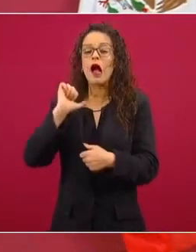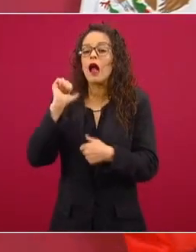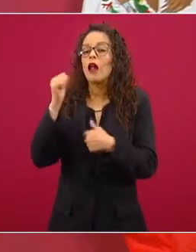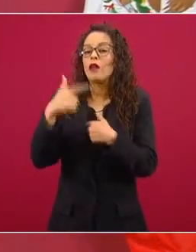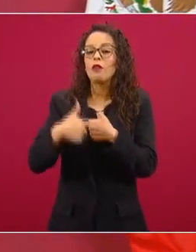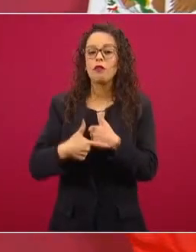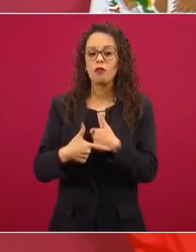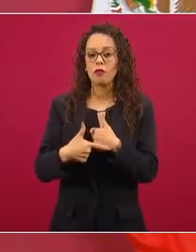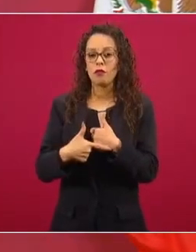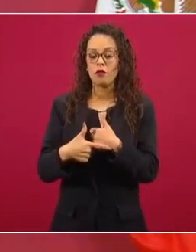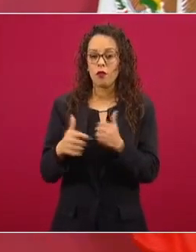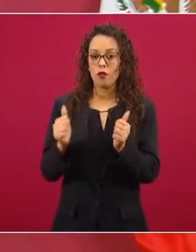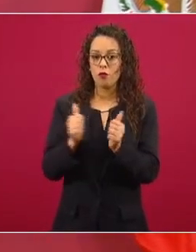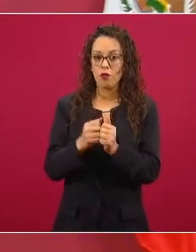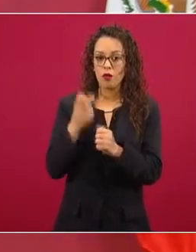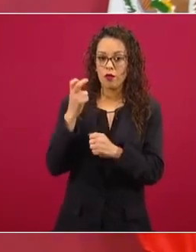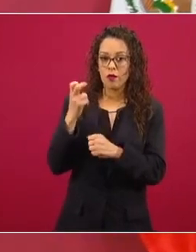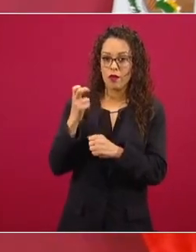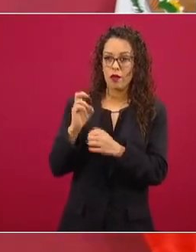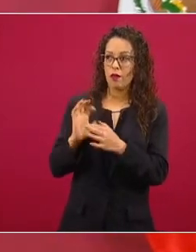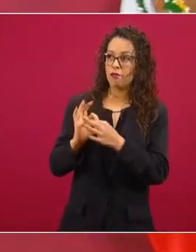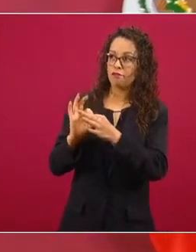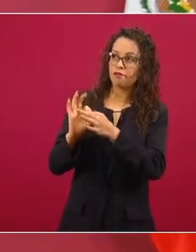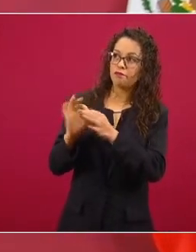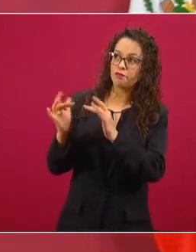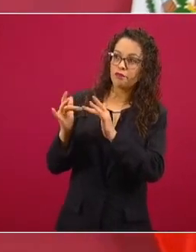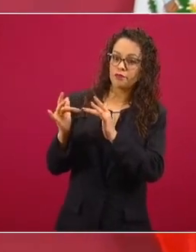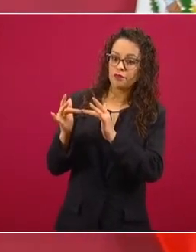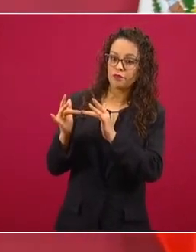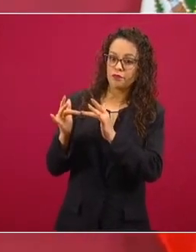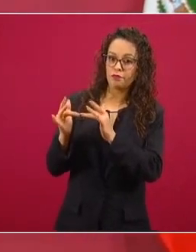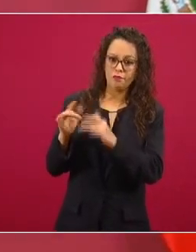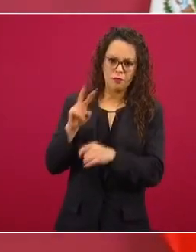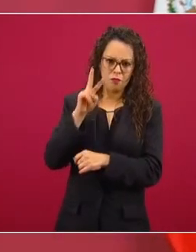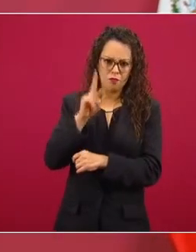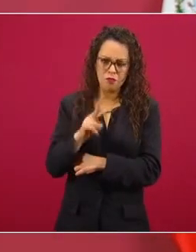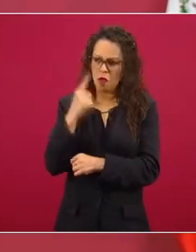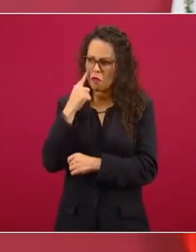en esa relación, que al parecer no tenían,